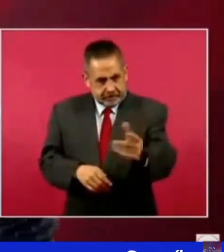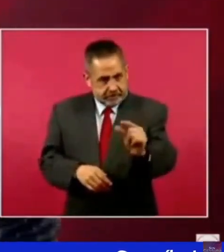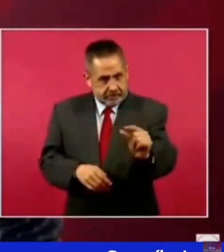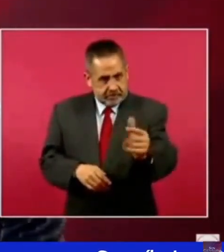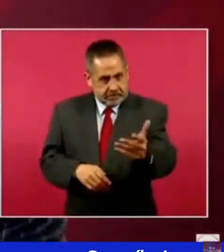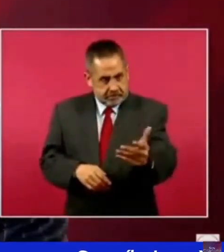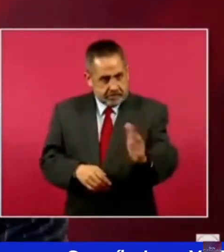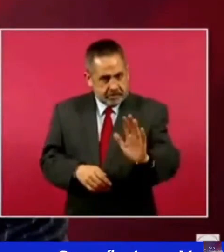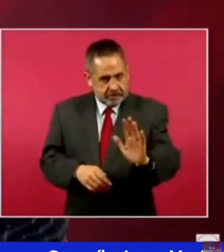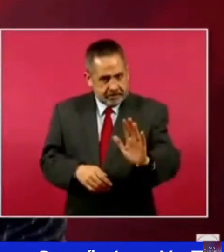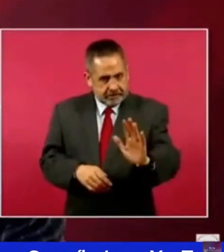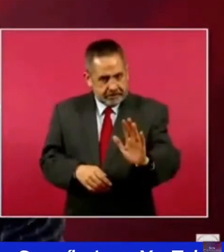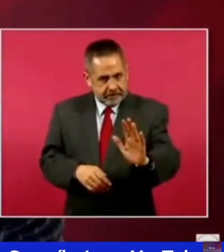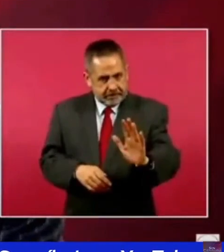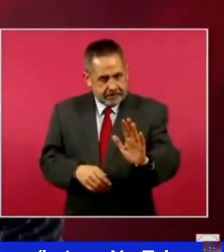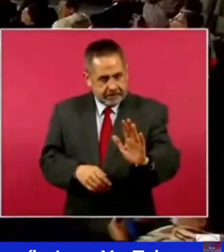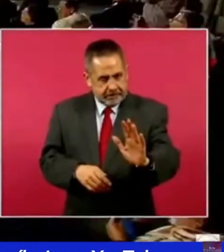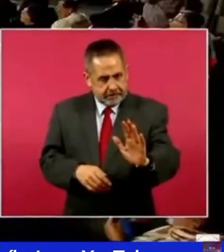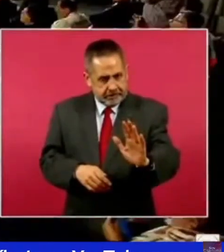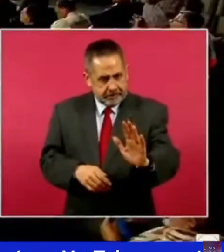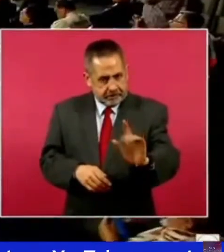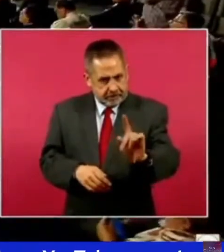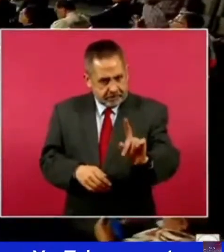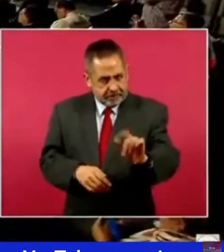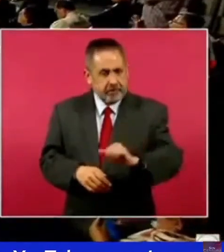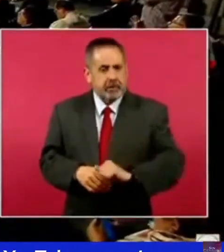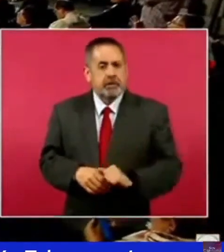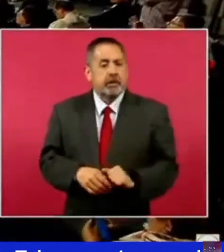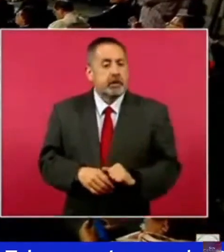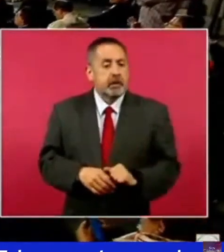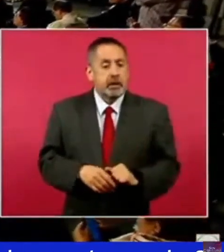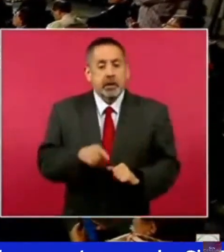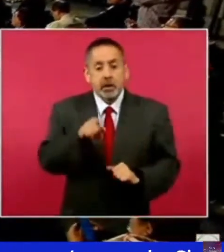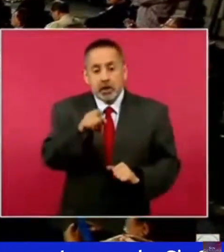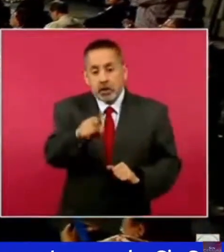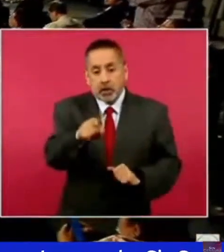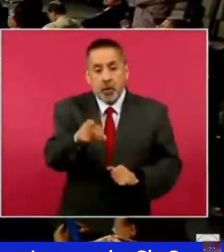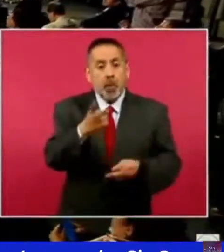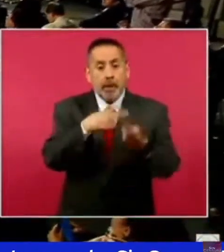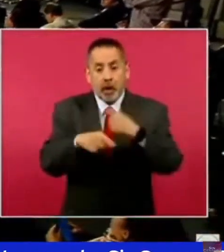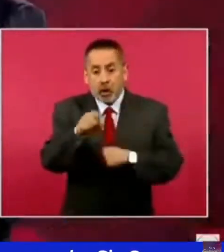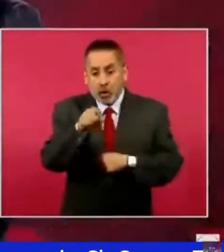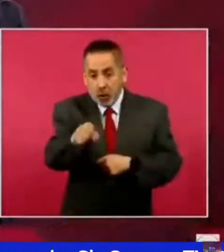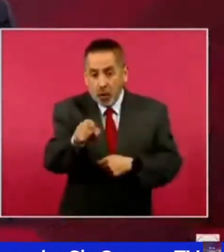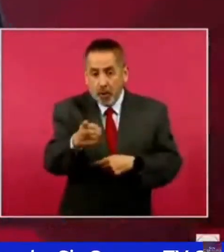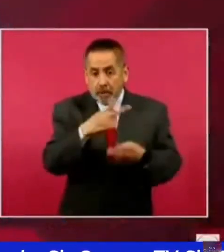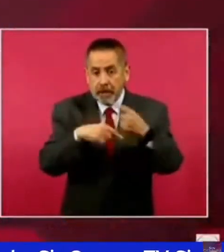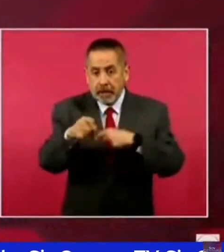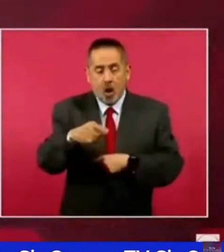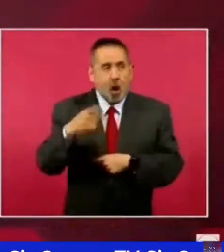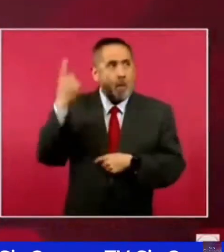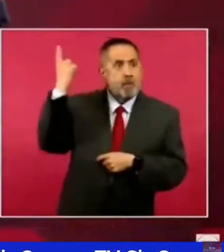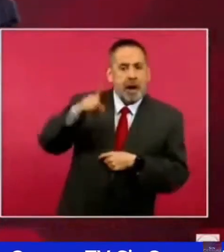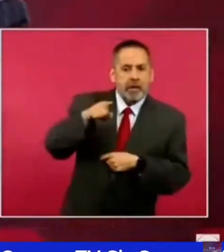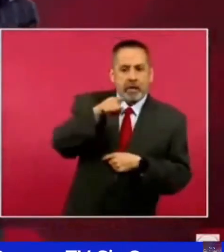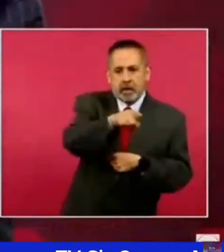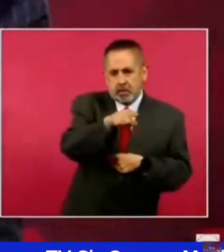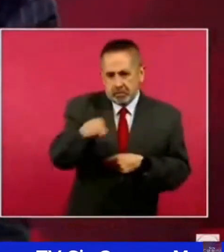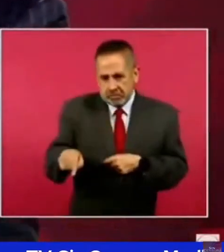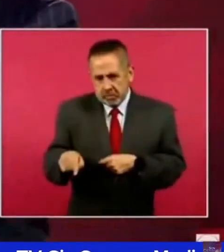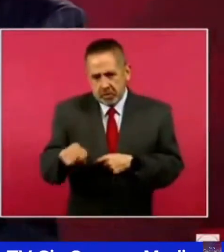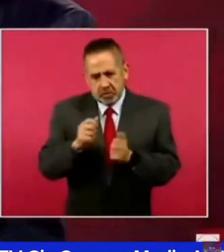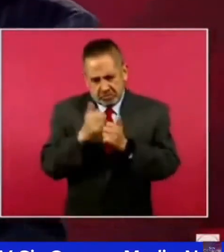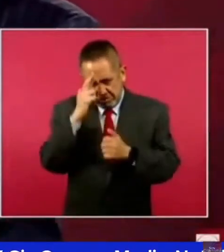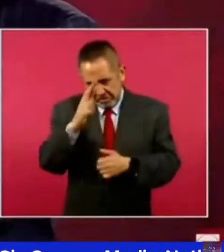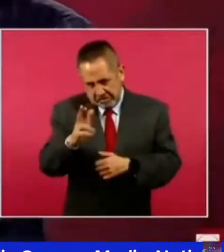permíteme. Sí. Y que todavía vengas tú, o te manden a ti, o sea, te lo digo con